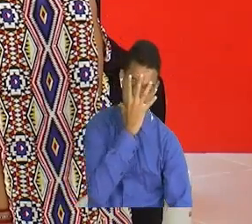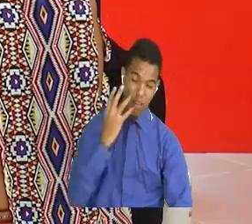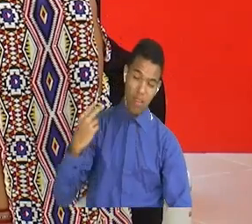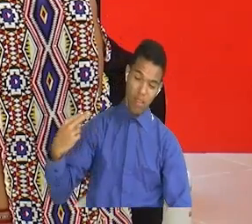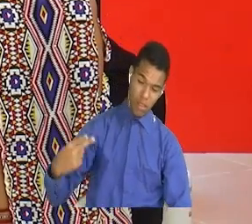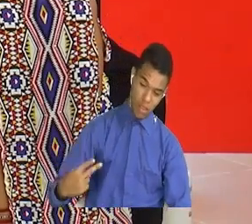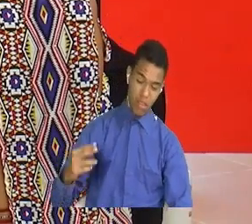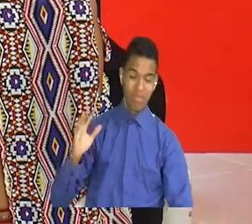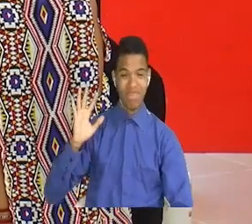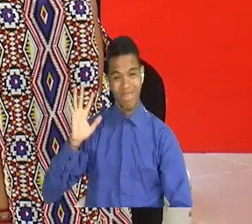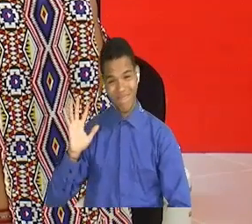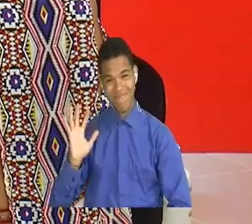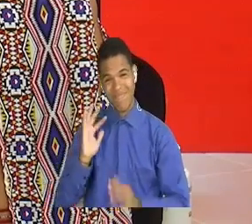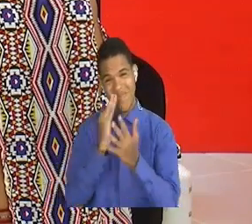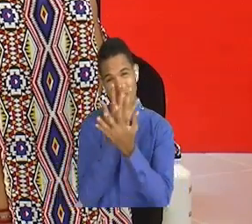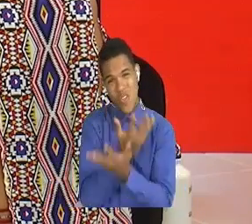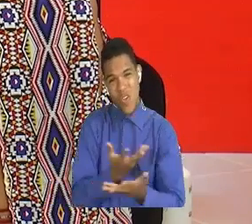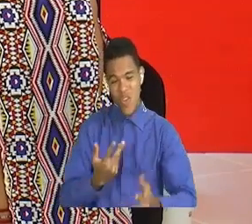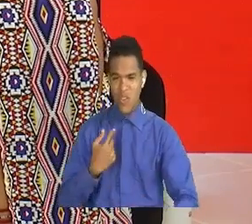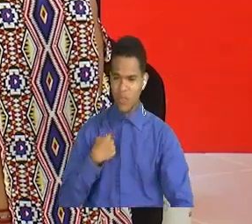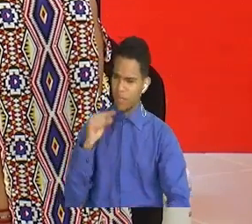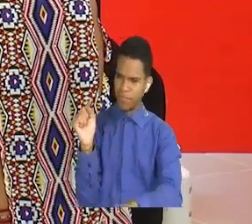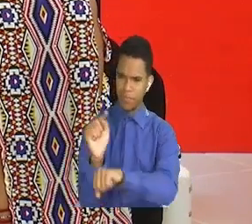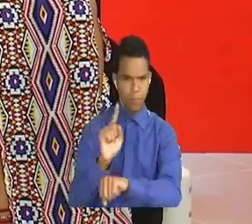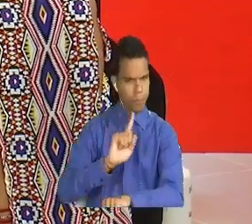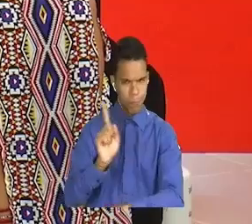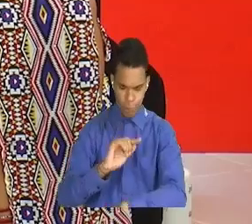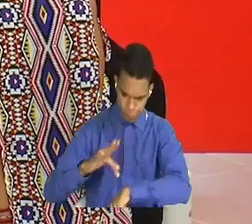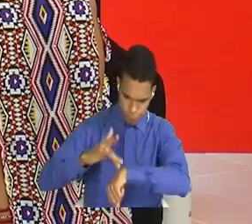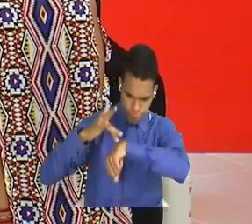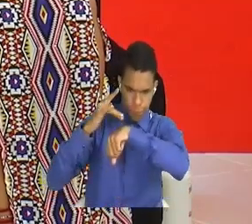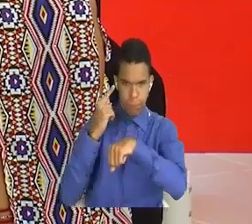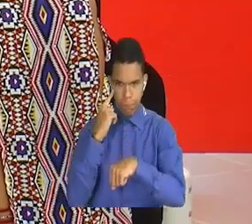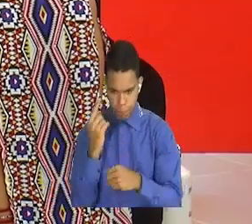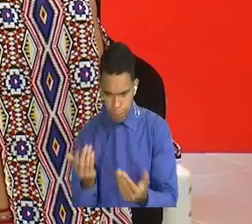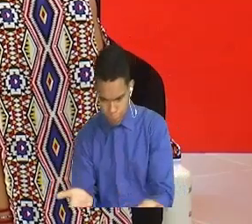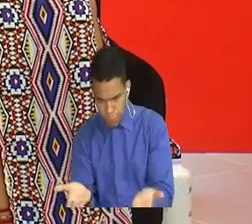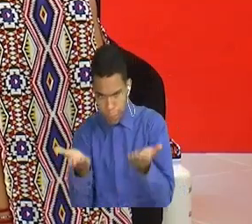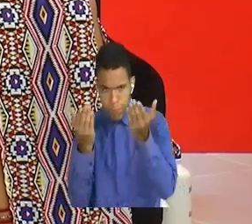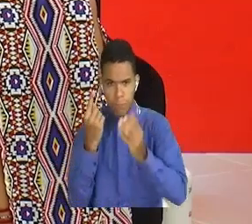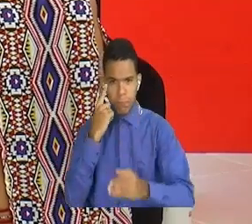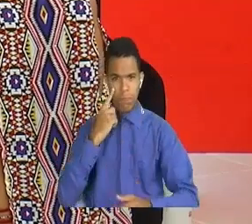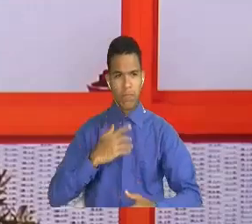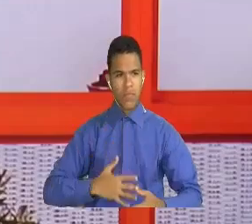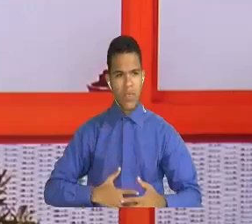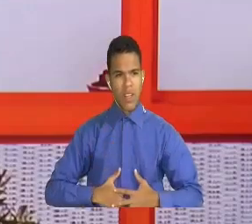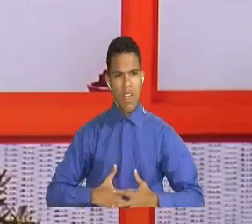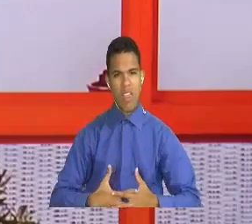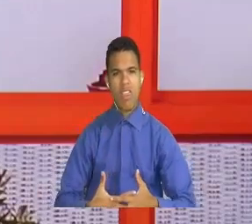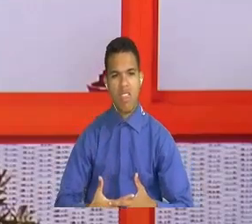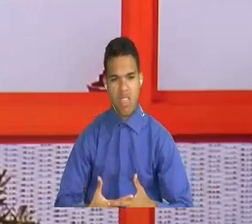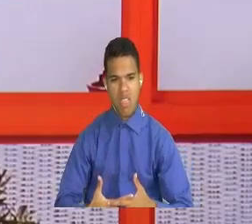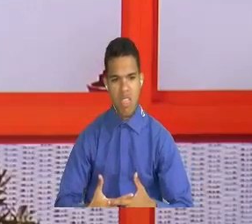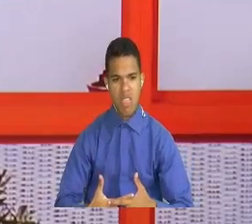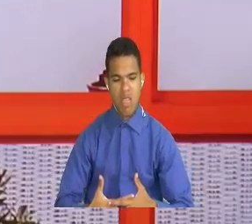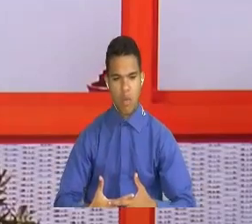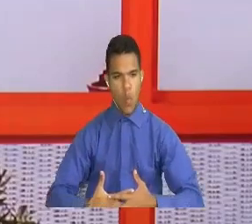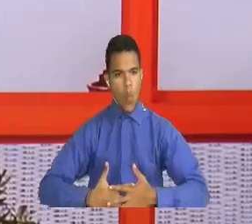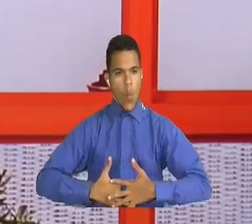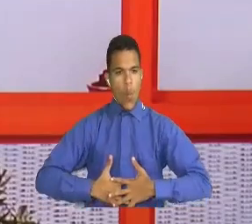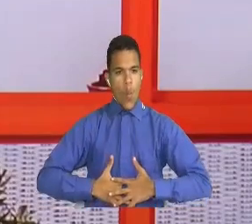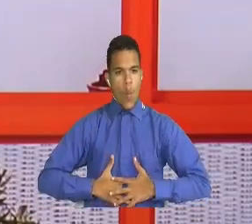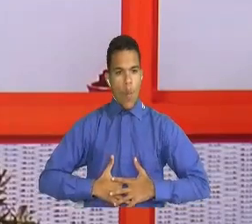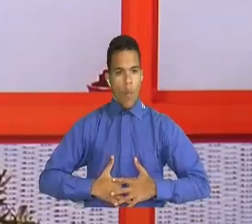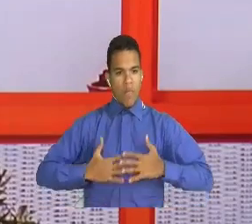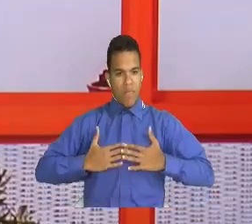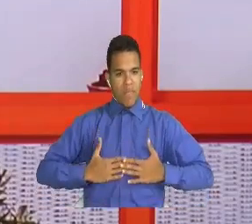faja. Cositas así, pero yo les digo, no, vamos a animarnos. Lo que le venía diciendo, la barriguita no está de moda. Entonces es